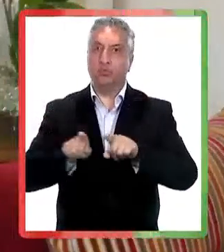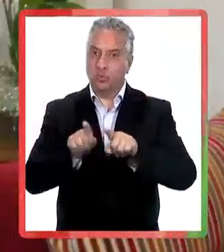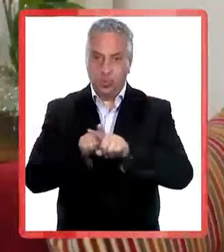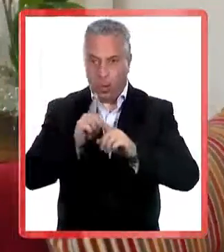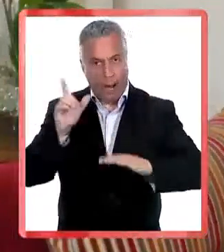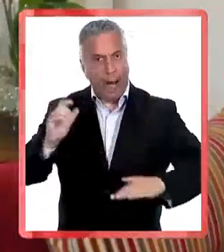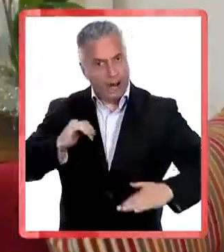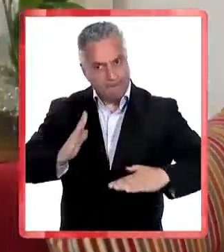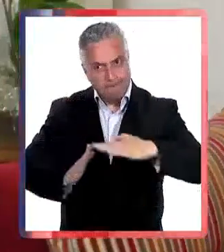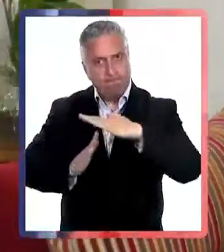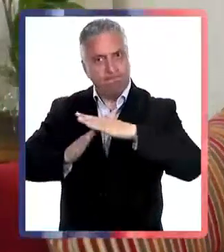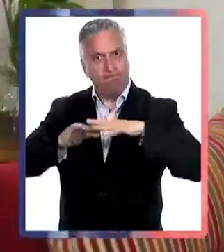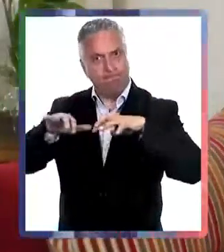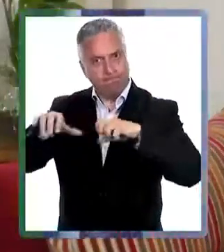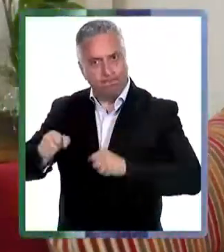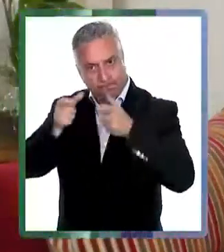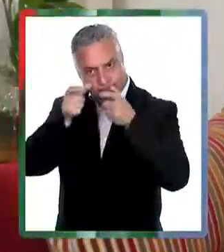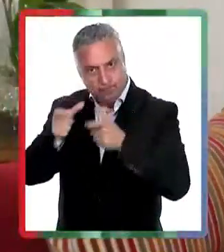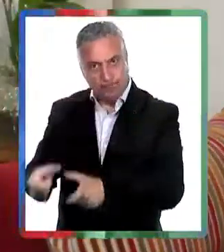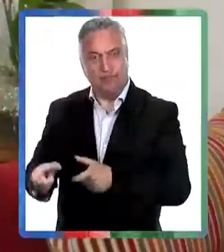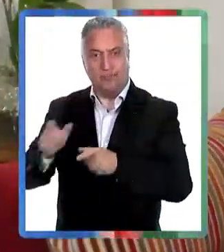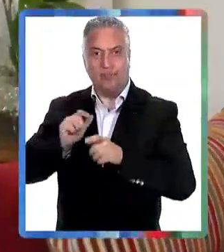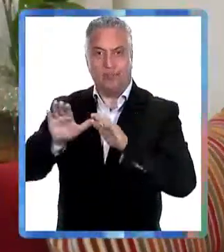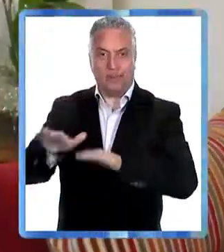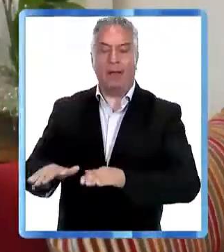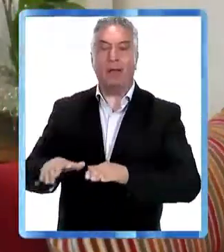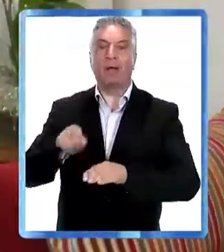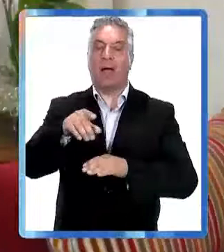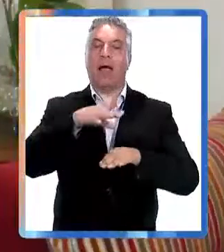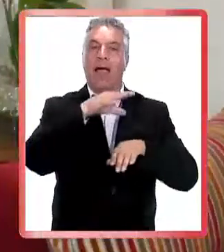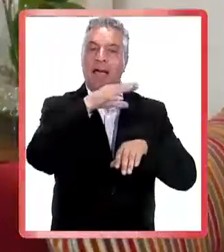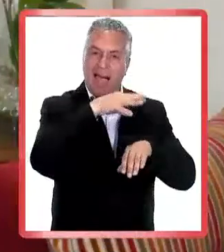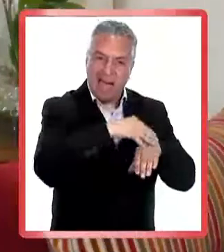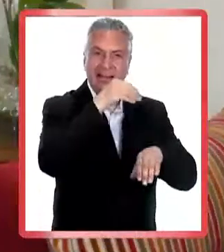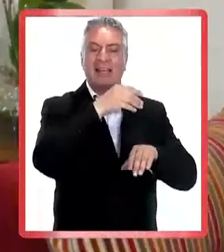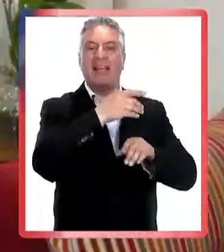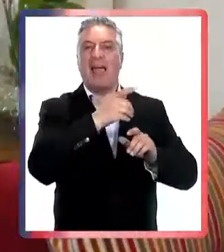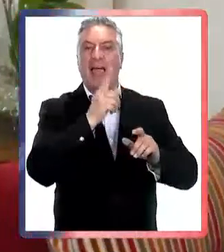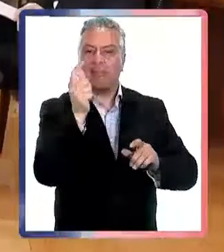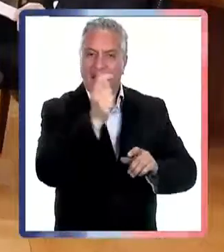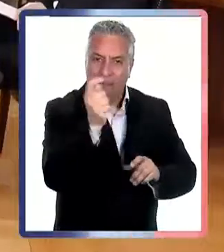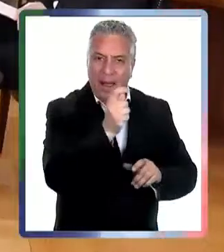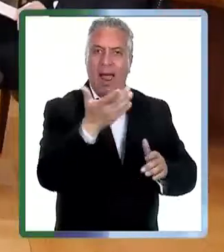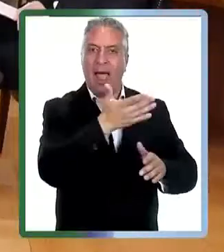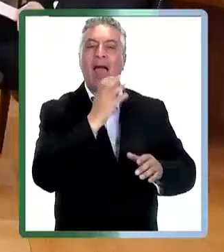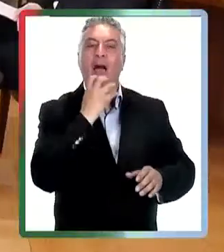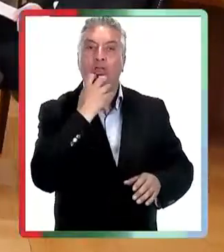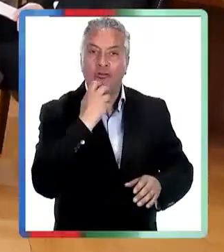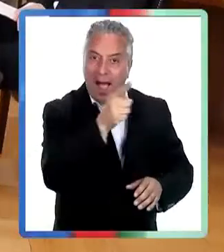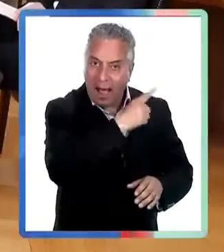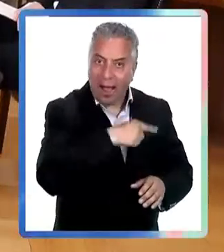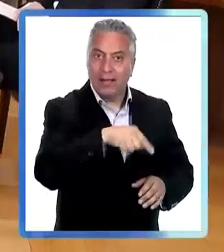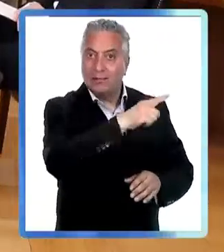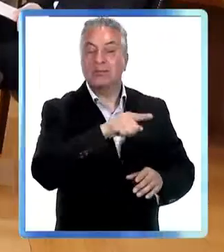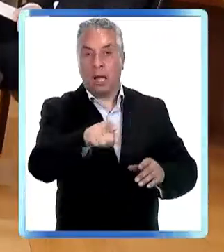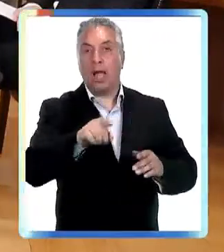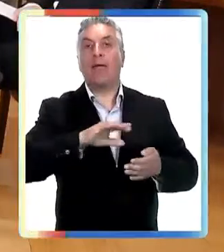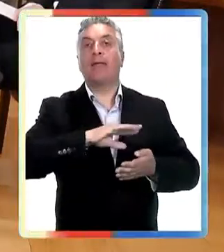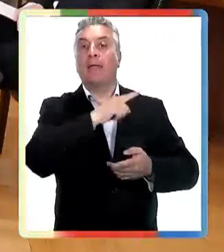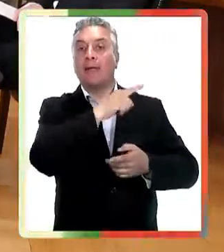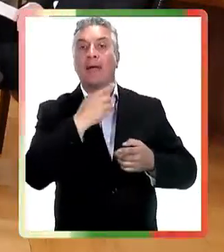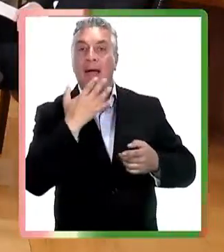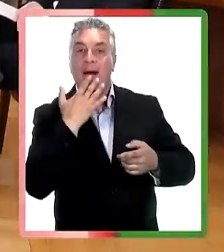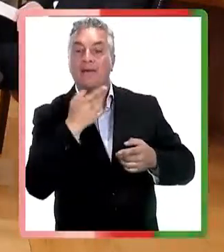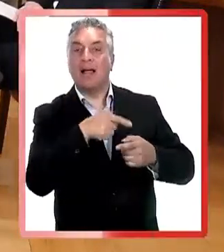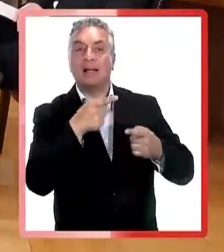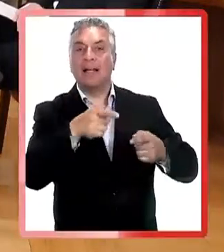sur. En la macrozona norte, Arica, Parinacota, Tarapacá, Antofagasta, estamos hablando de